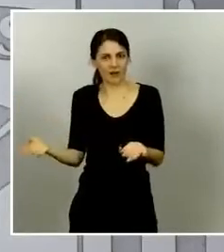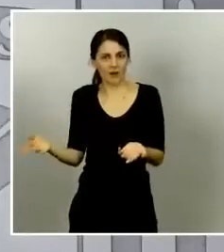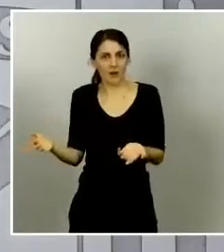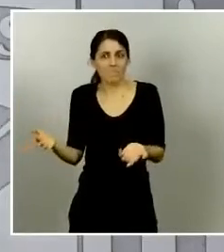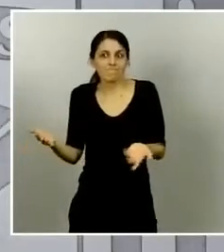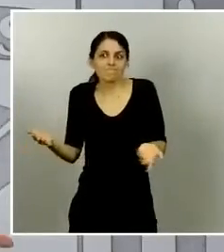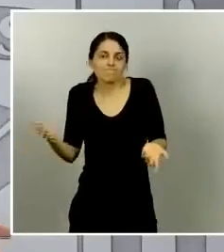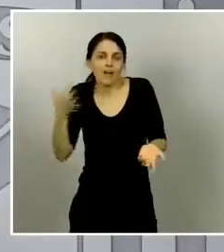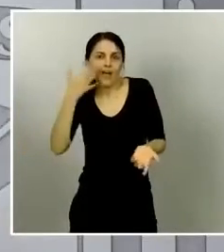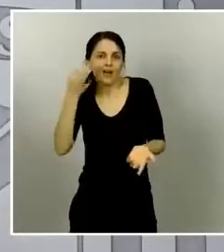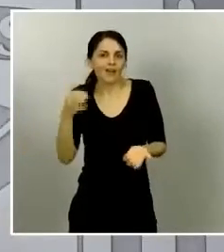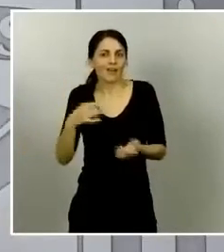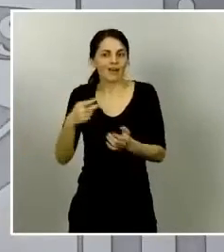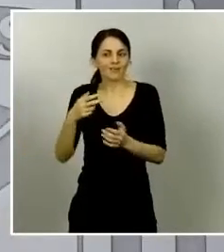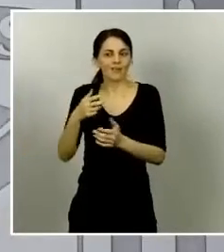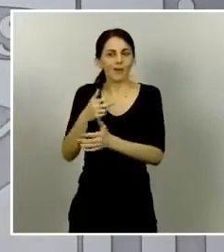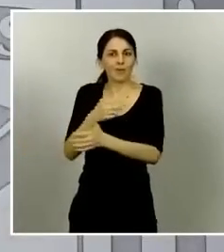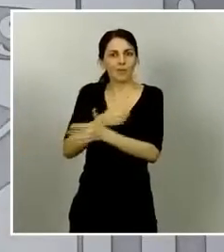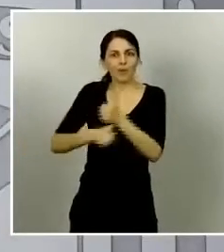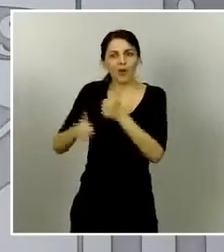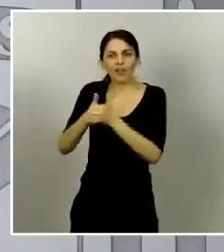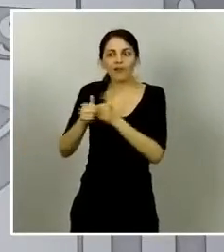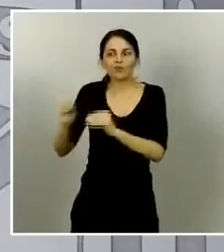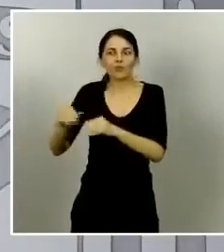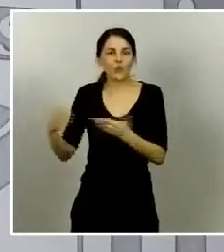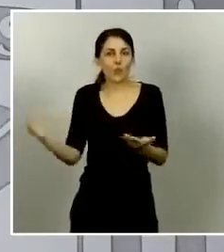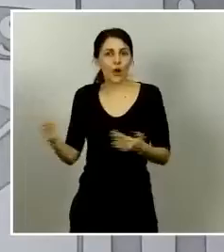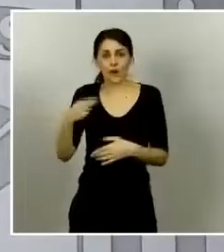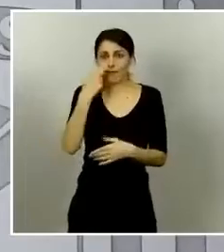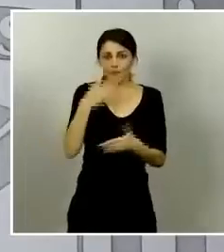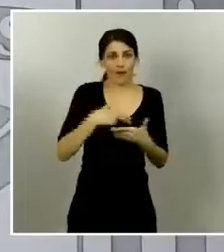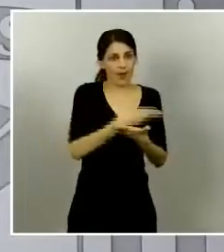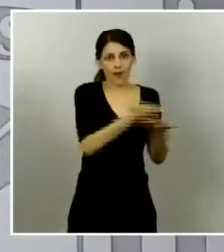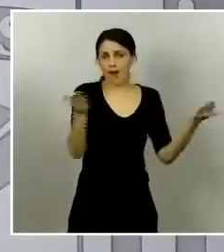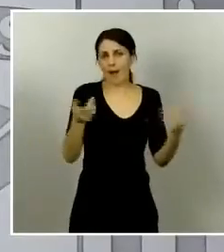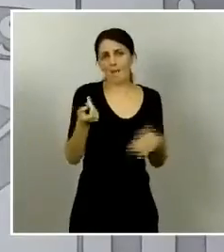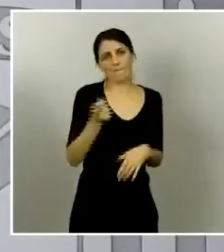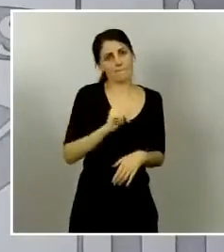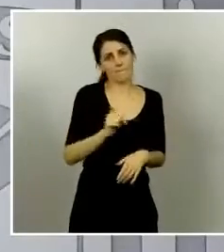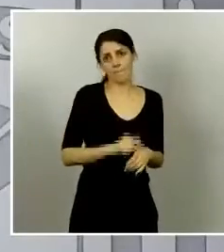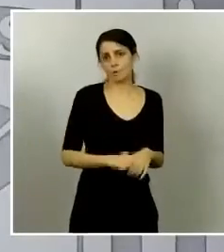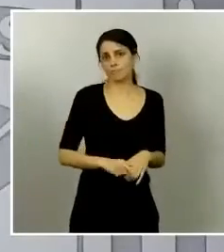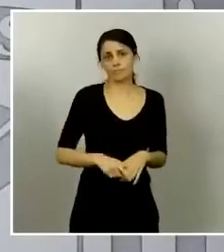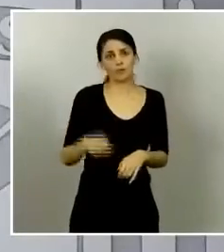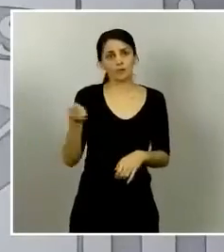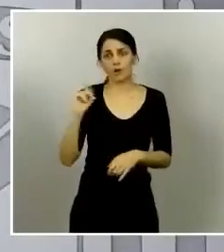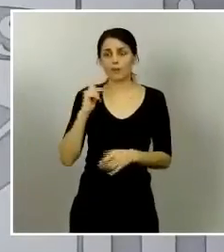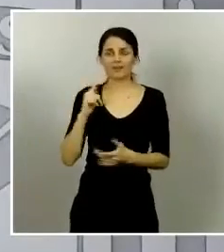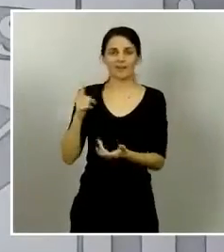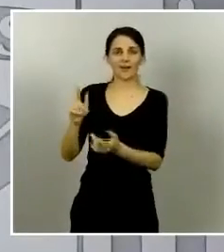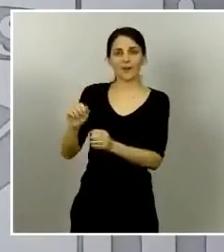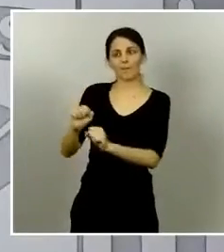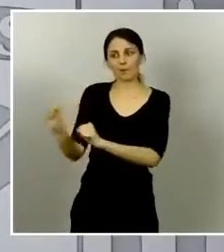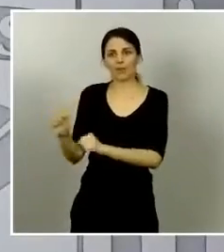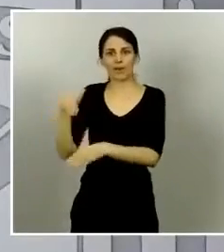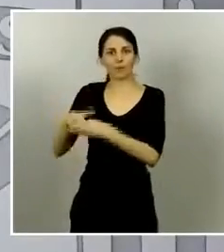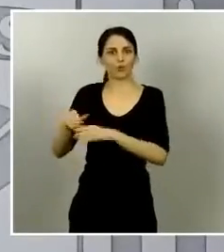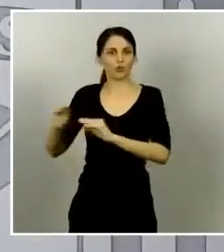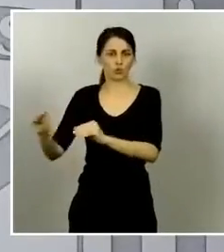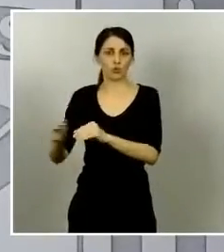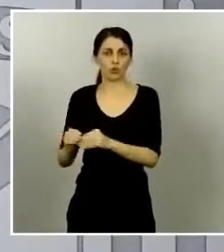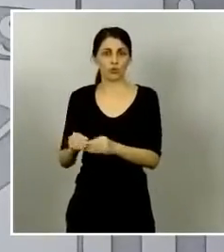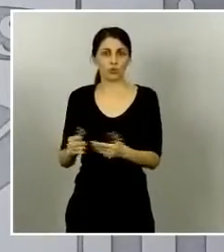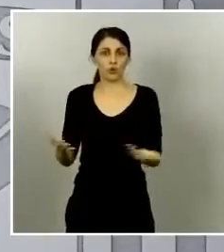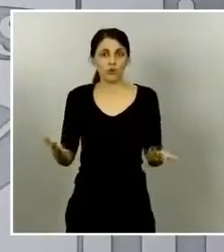por las cuestiones relativas a la ultraderecha que por el interés general y más sujetos a la calculadora de voto que realmente a preservar algo